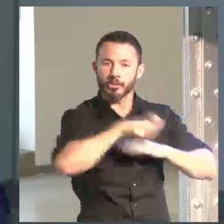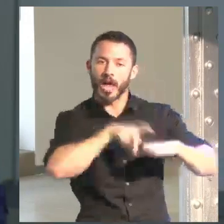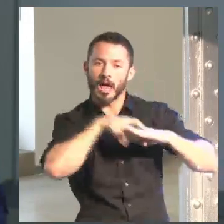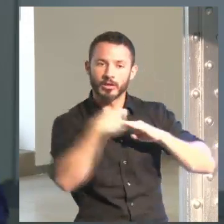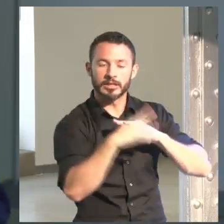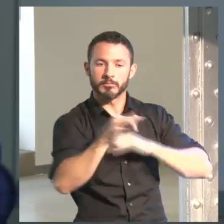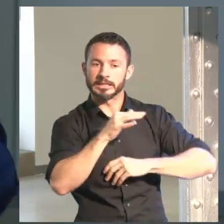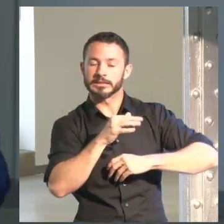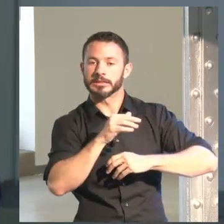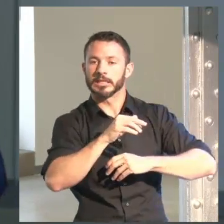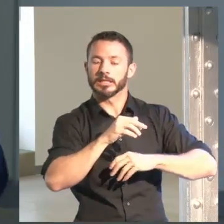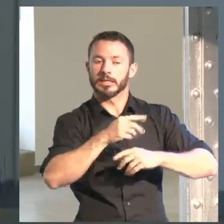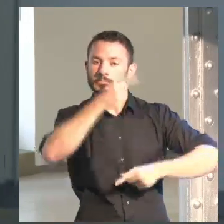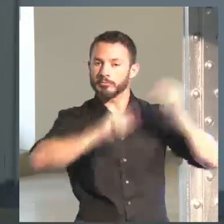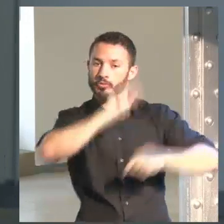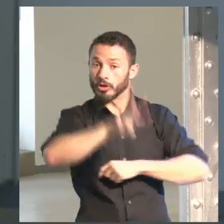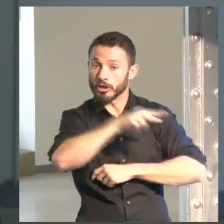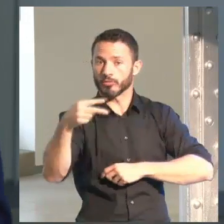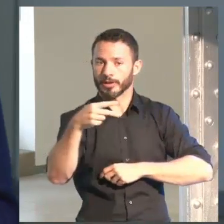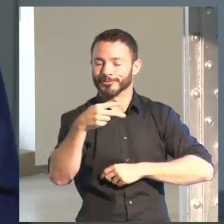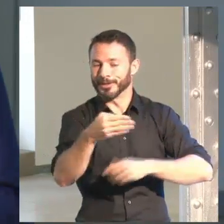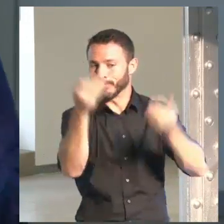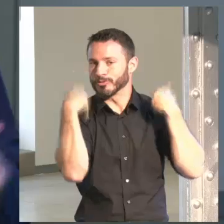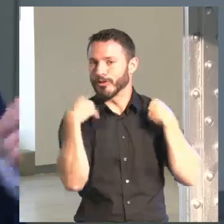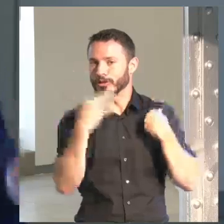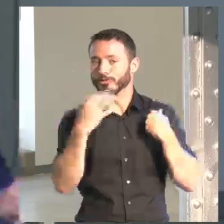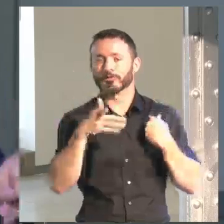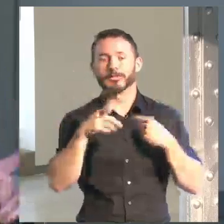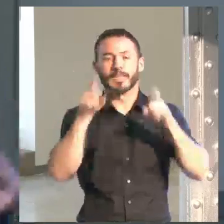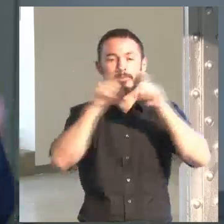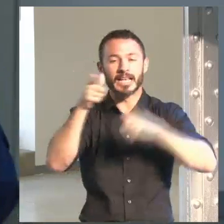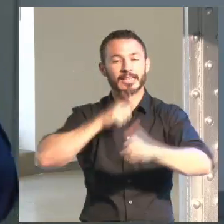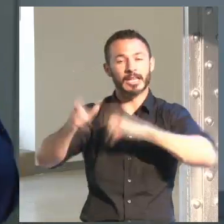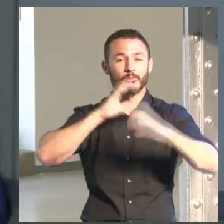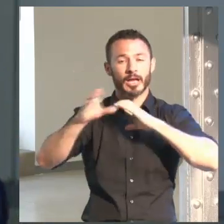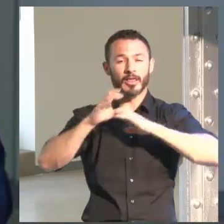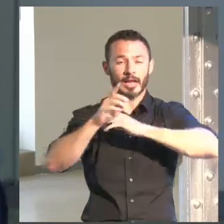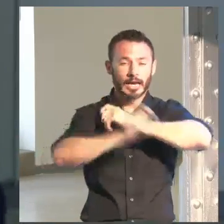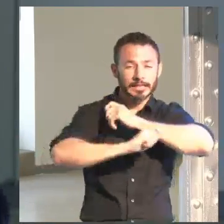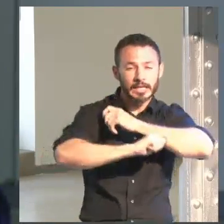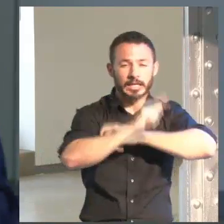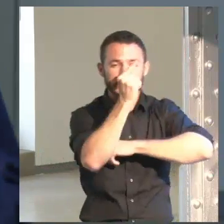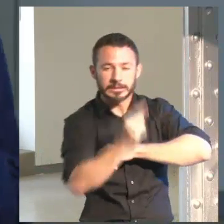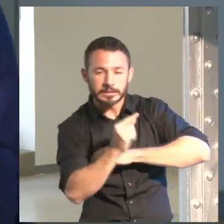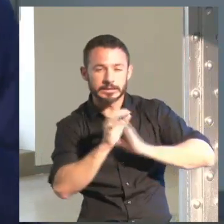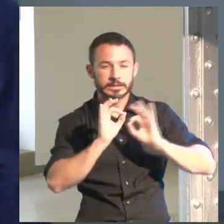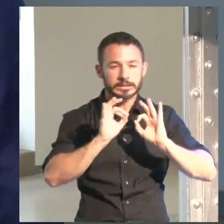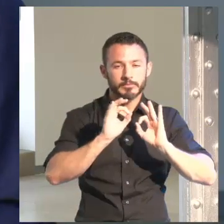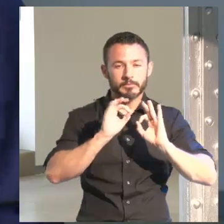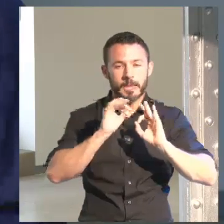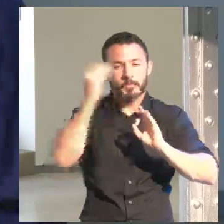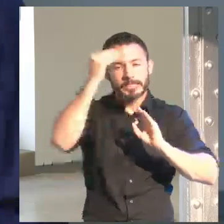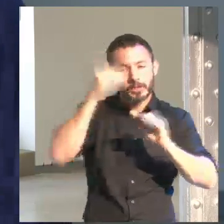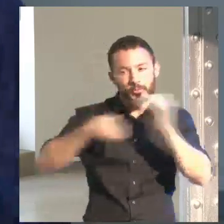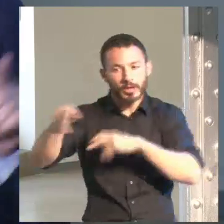Pero les voy a decir una cosa, las empresas de telecomunicaciones no diseñan sus estrategias basadas en razones fiscales. Y hay